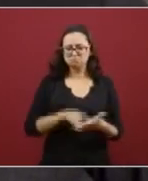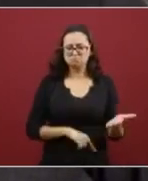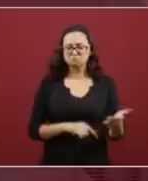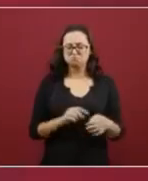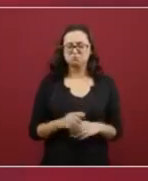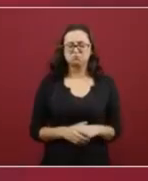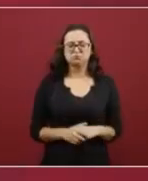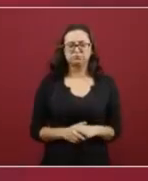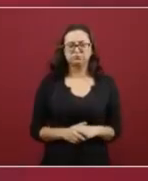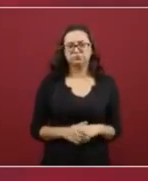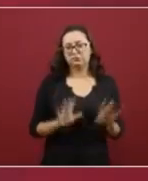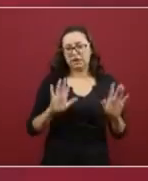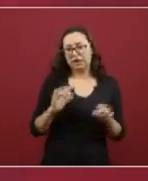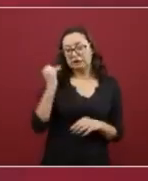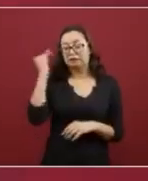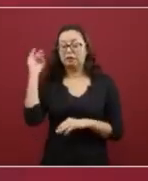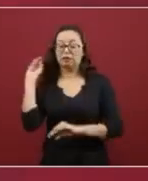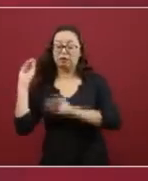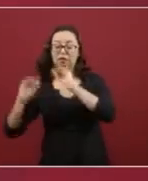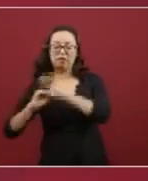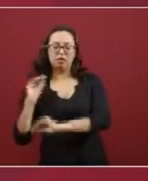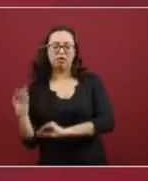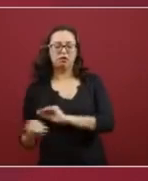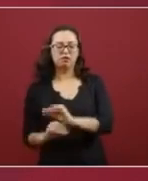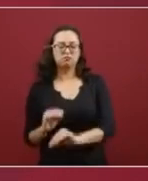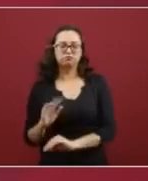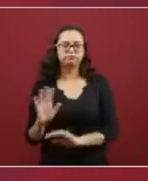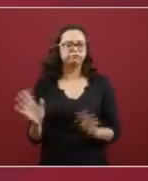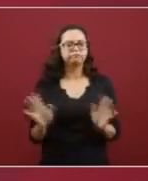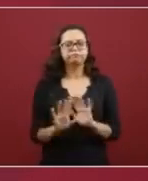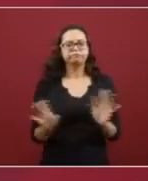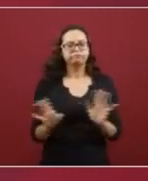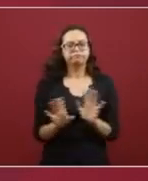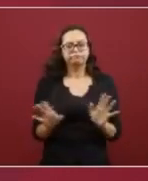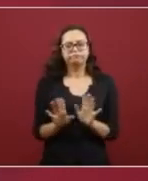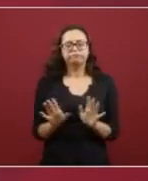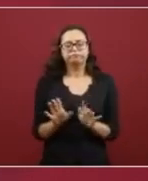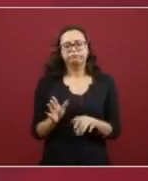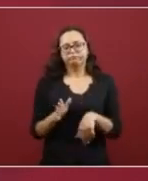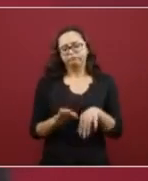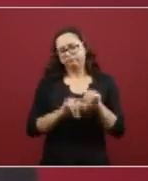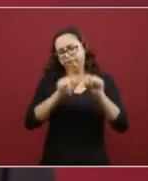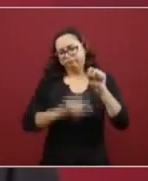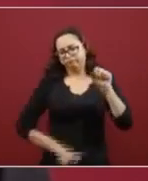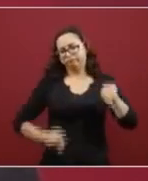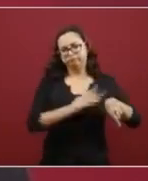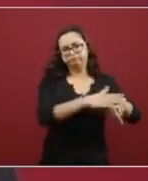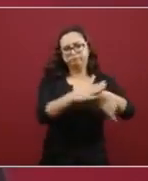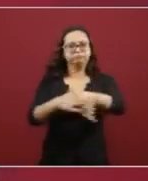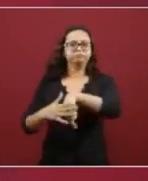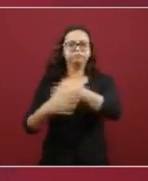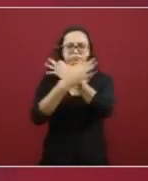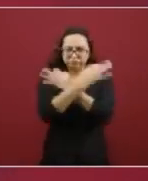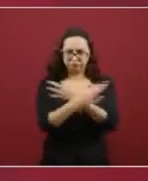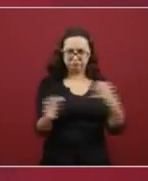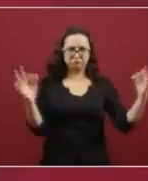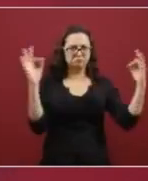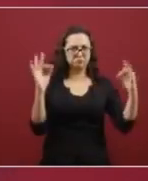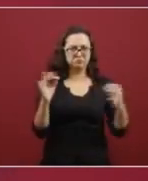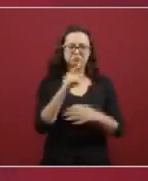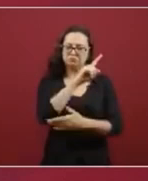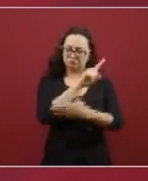otra intención. Esto para que todos los maestros de México lo sepan.